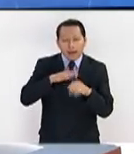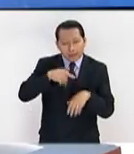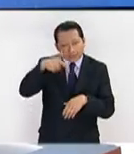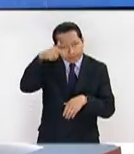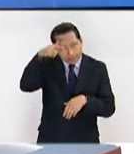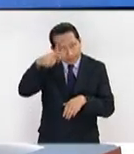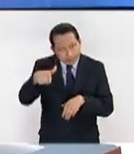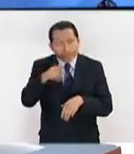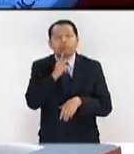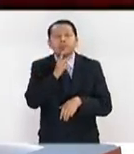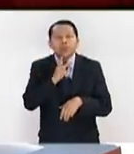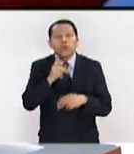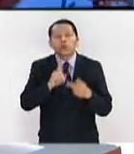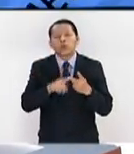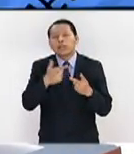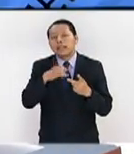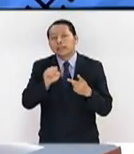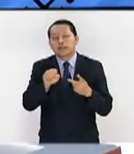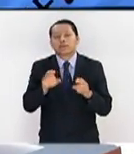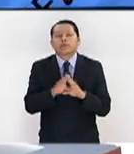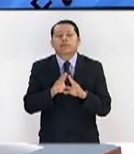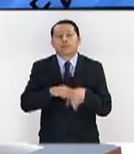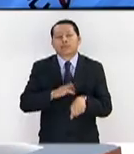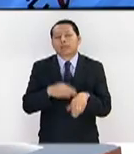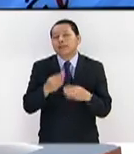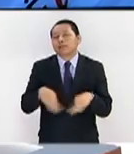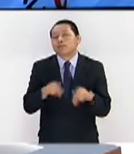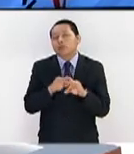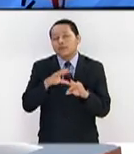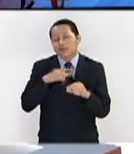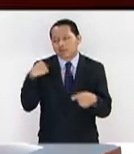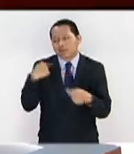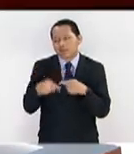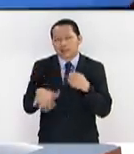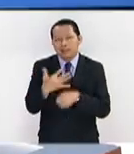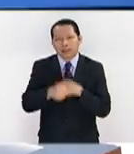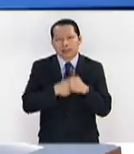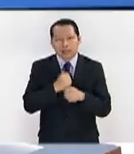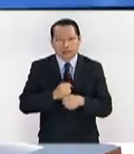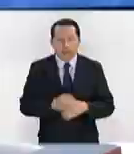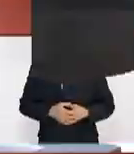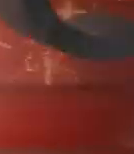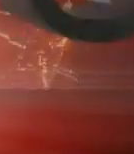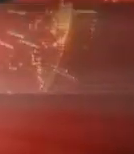petróleo y de gas asociado, es decir, el más importante de los últimos 15 años.